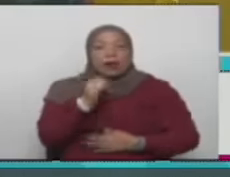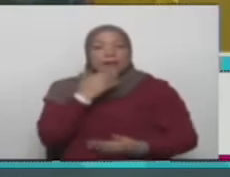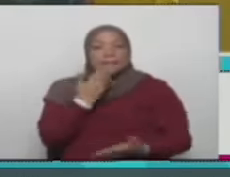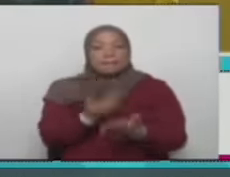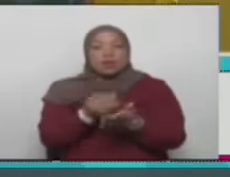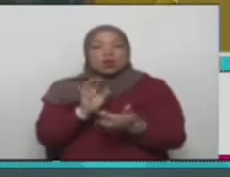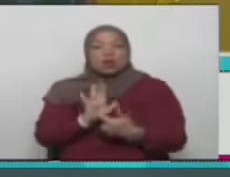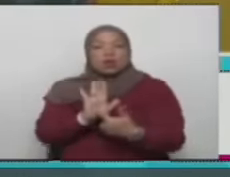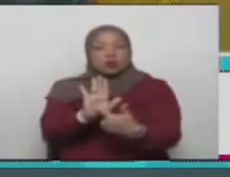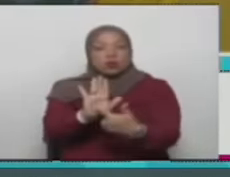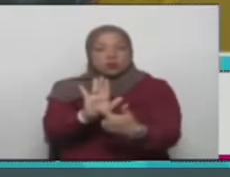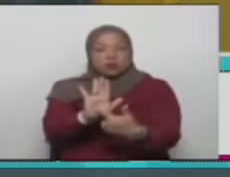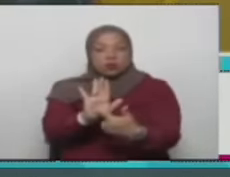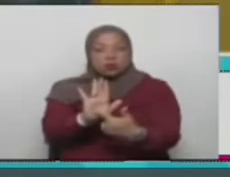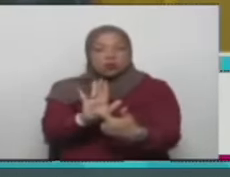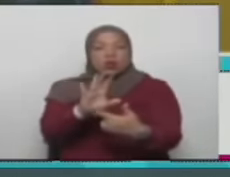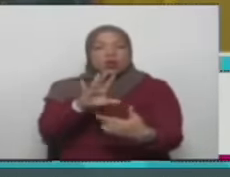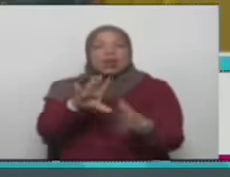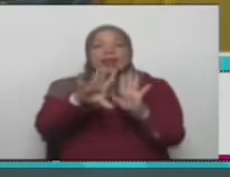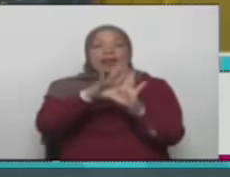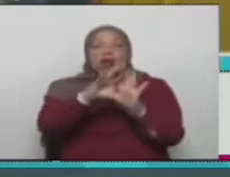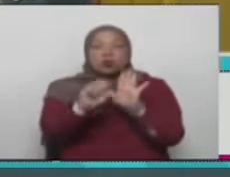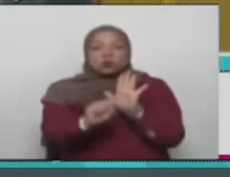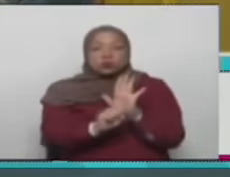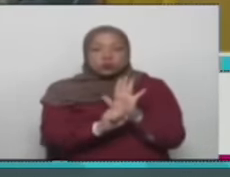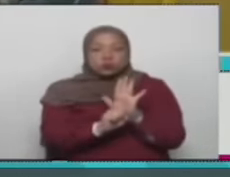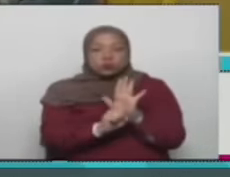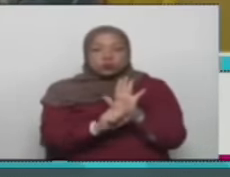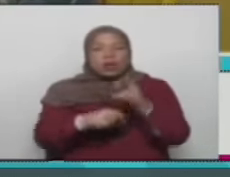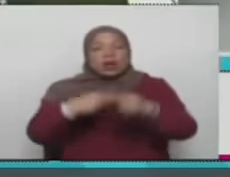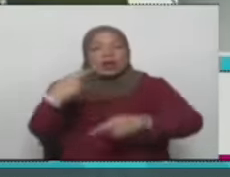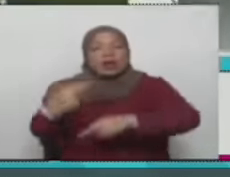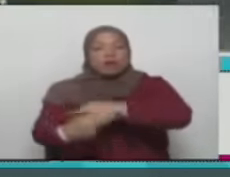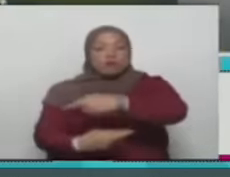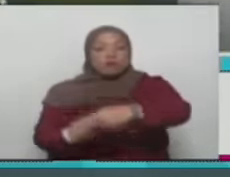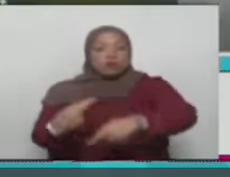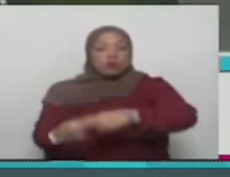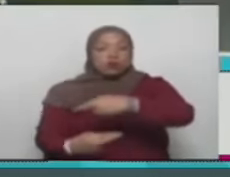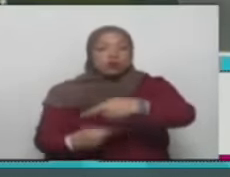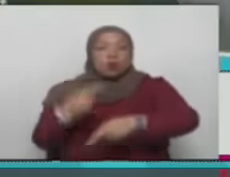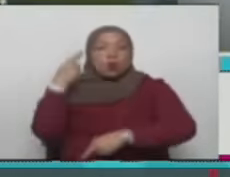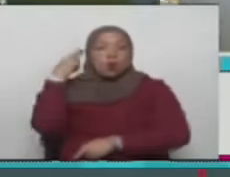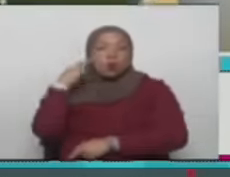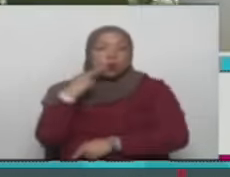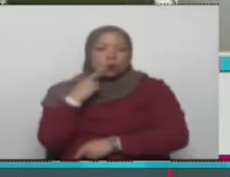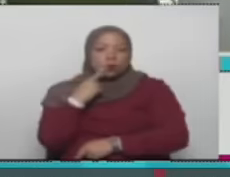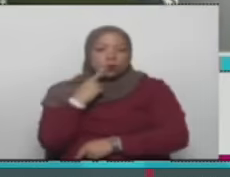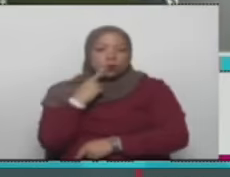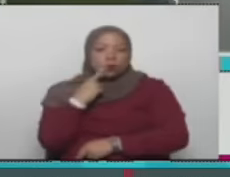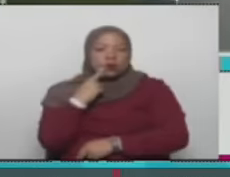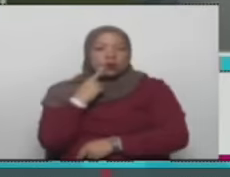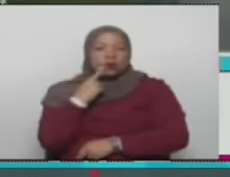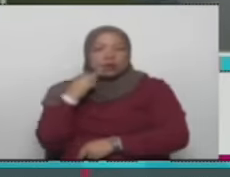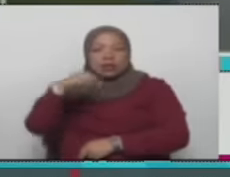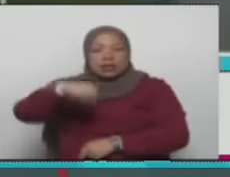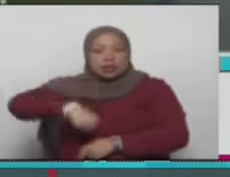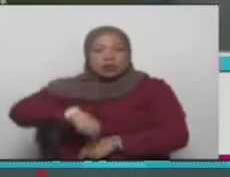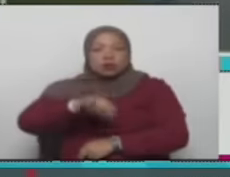el proyecto de constitución de la Revolución Bolivariana. Un día como hoy. Un día como